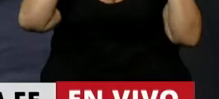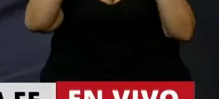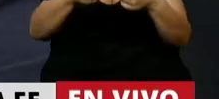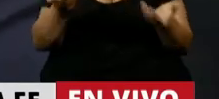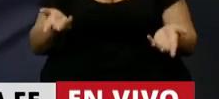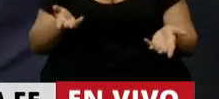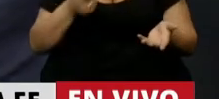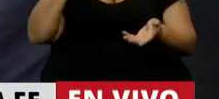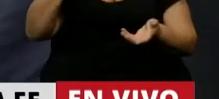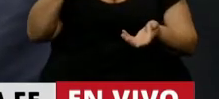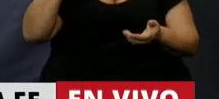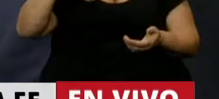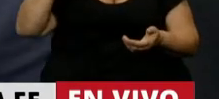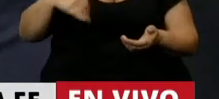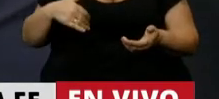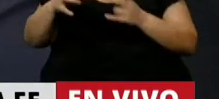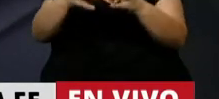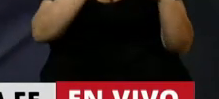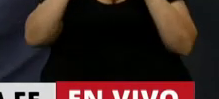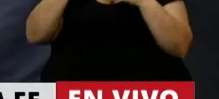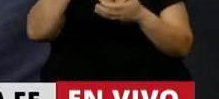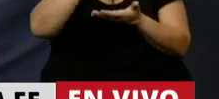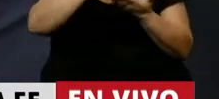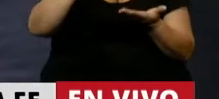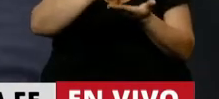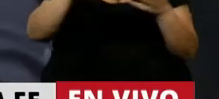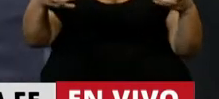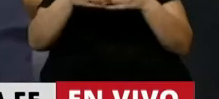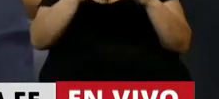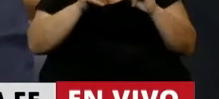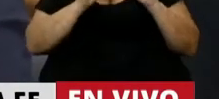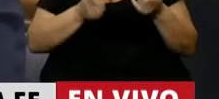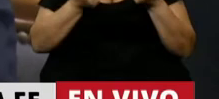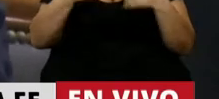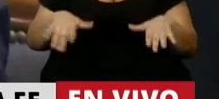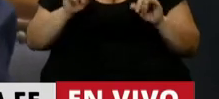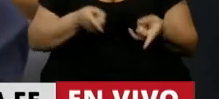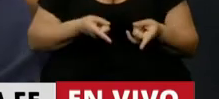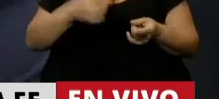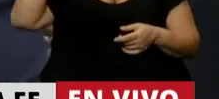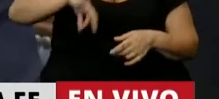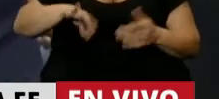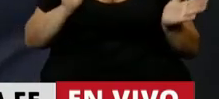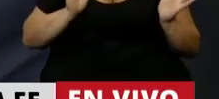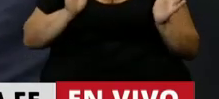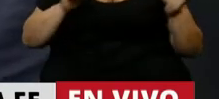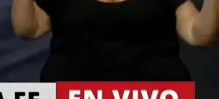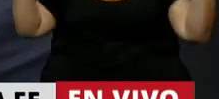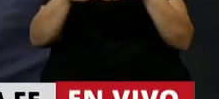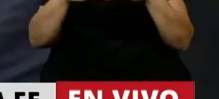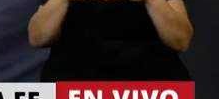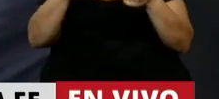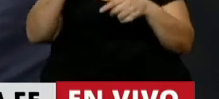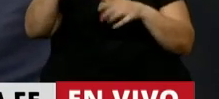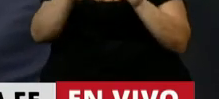objetivo previsional argentino y el debate en la bicameral. Pero también pueden perder con el salario, que va contra